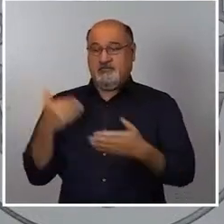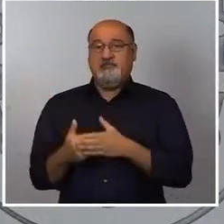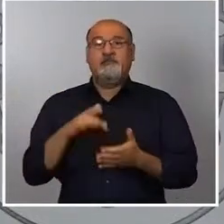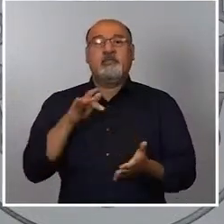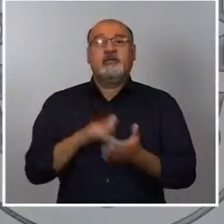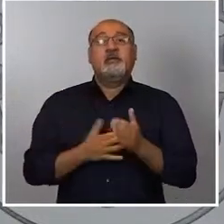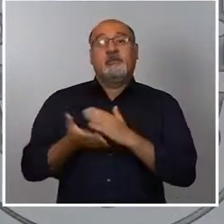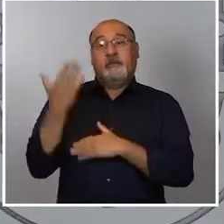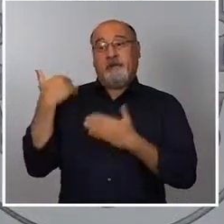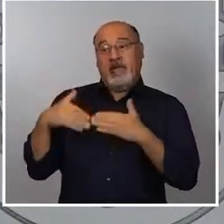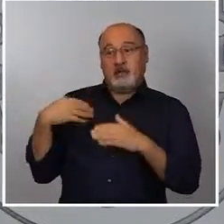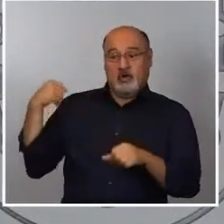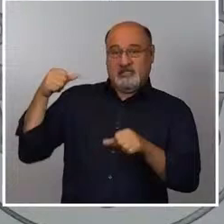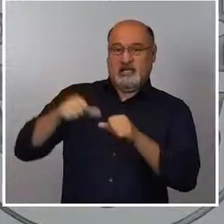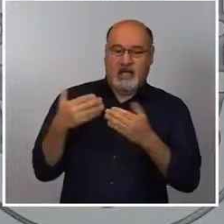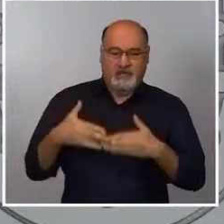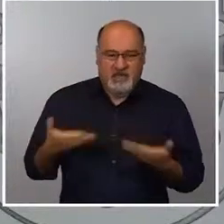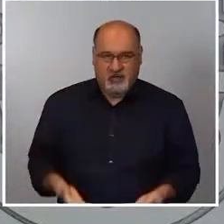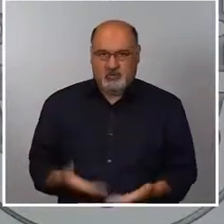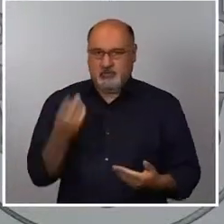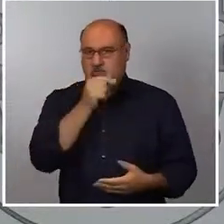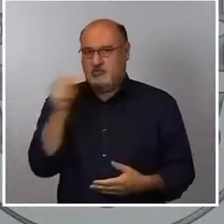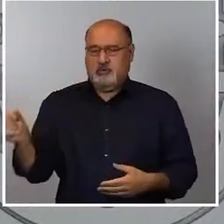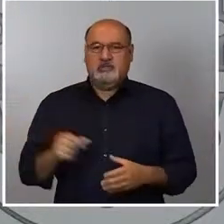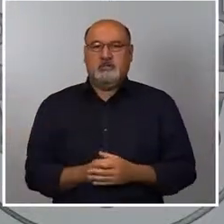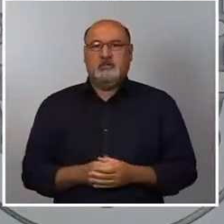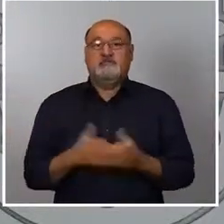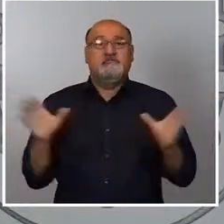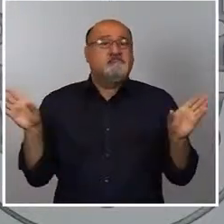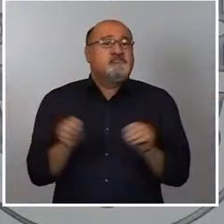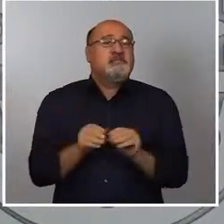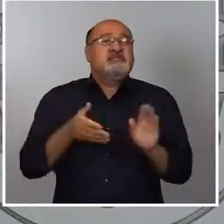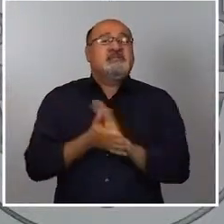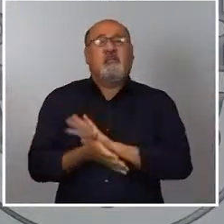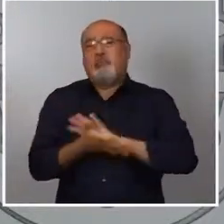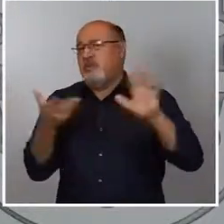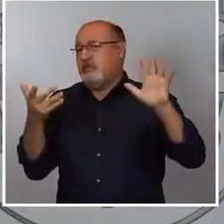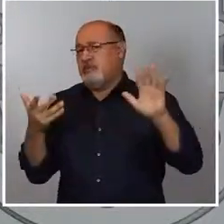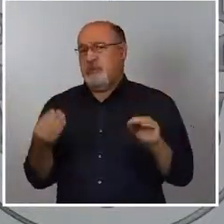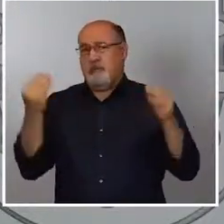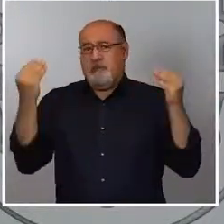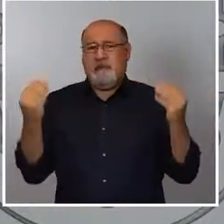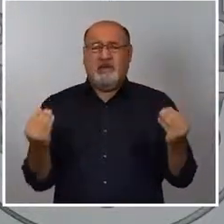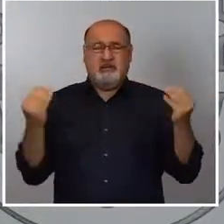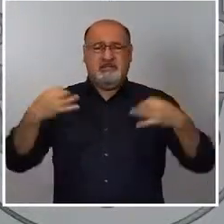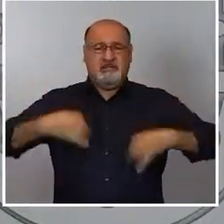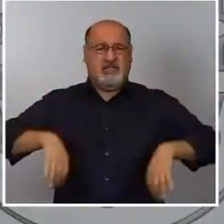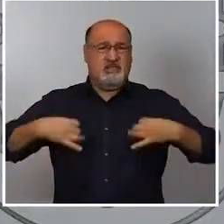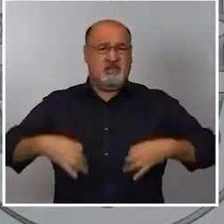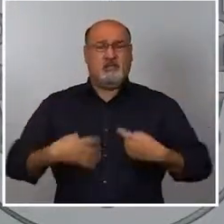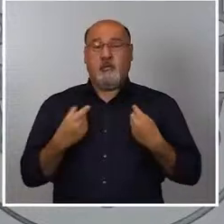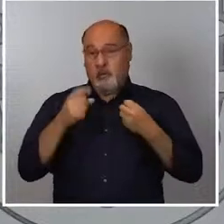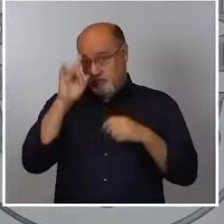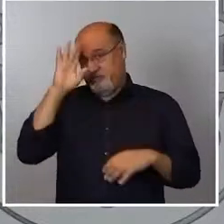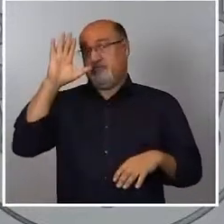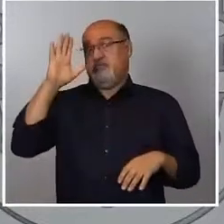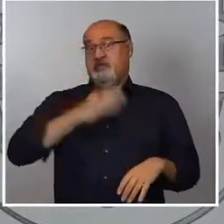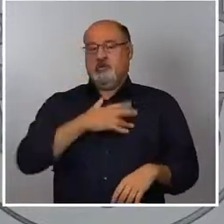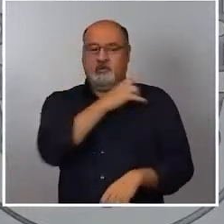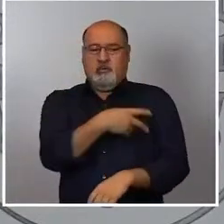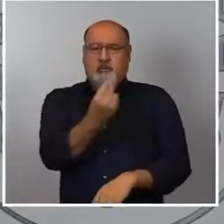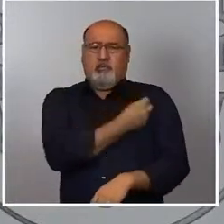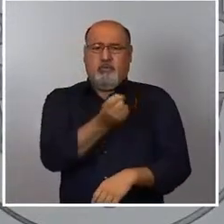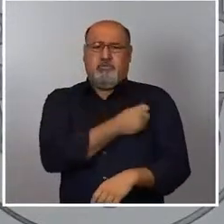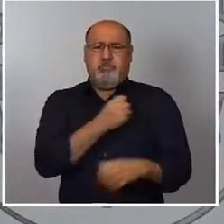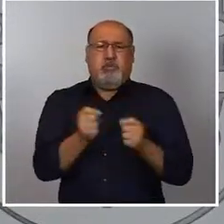comparecencia en esta sala por lo tanto el ritmo de vacunación es sencillamente es impresionante es impresionante porque